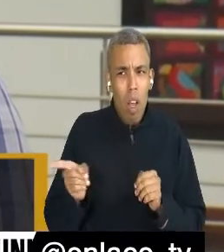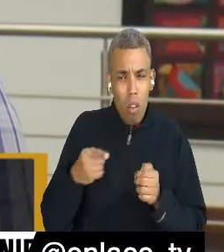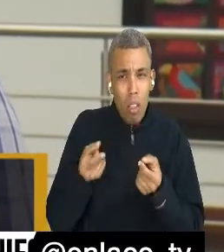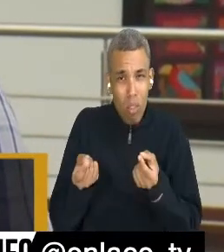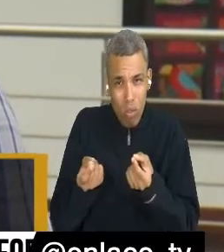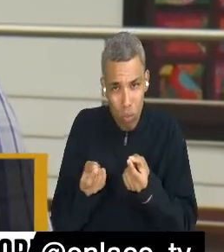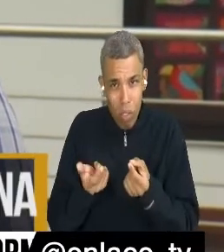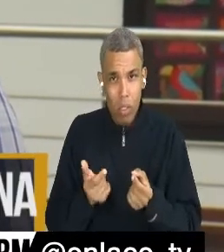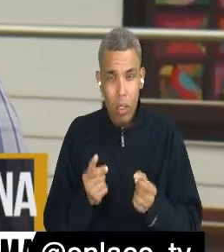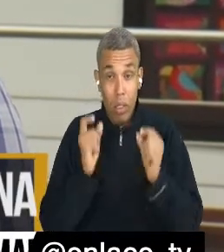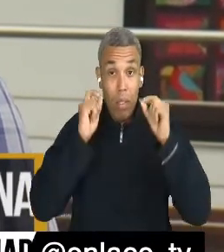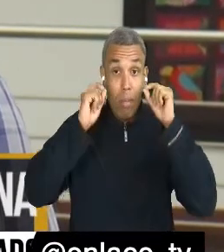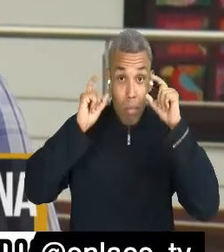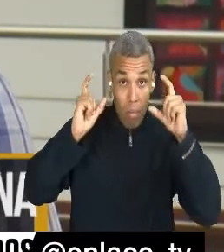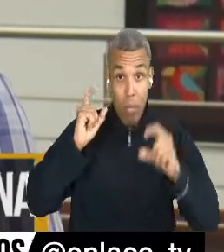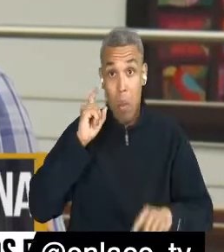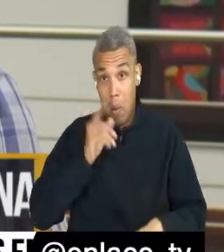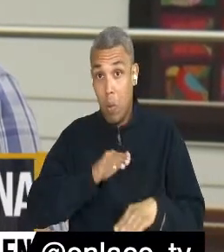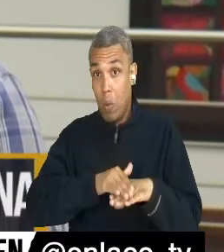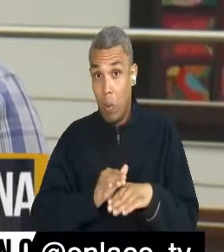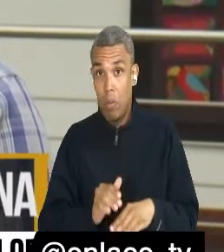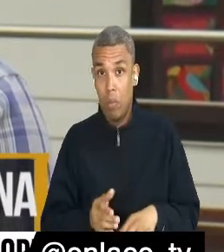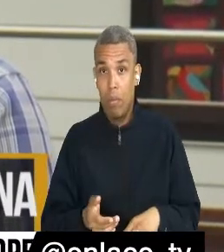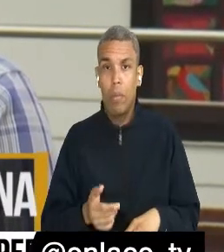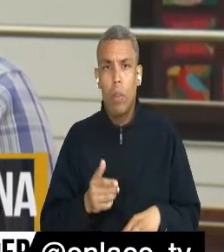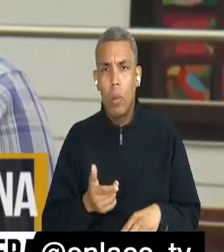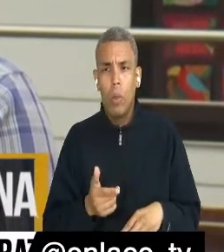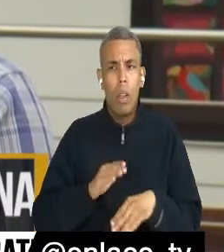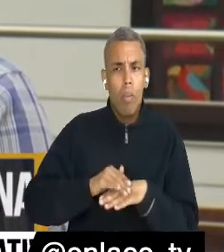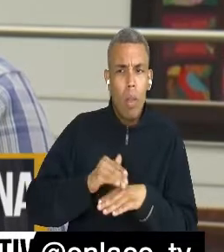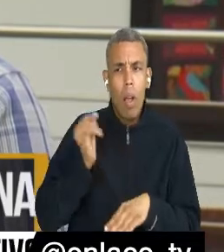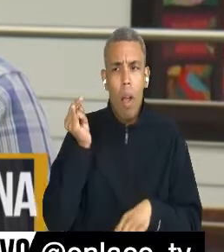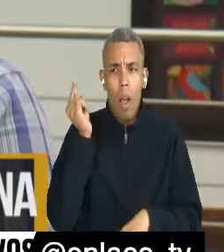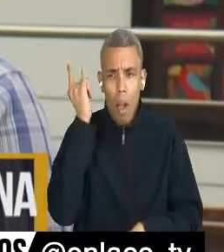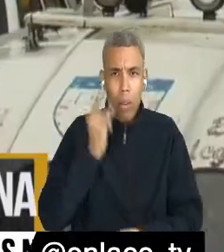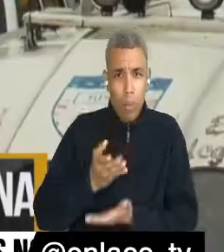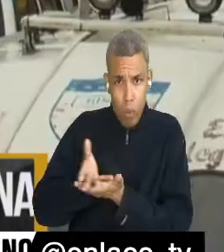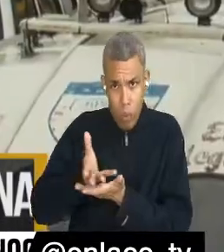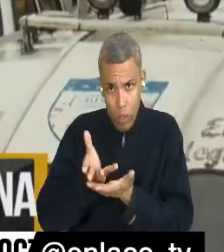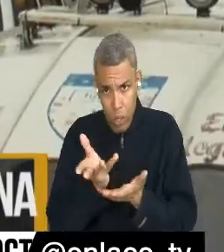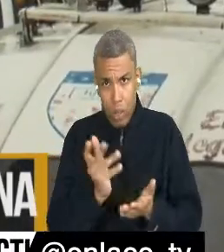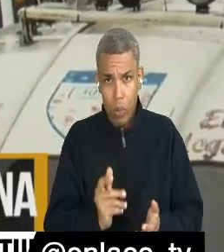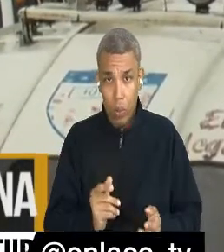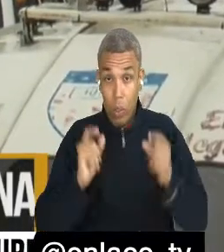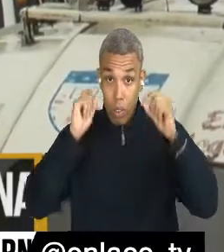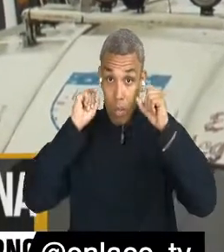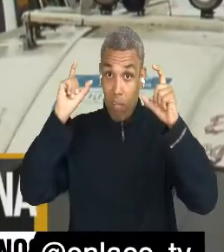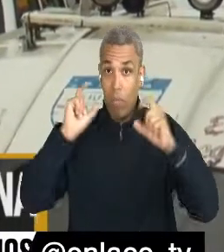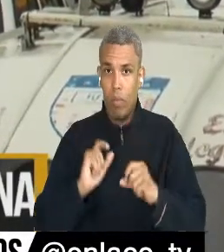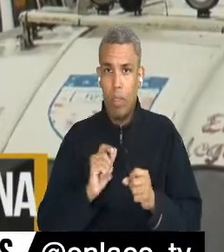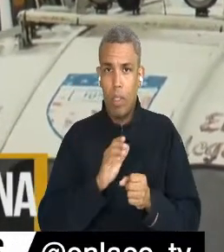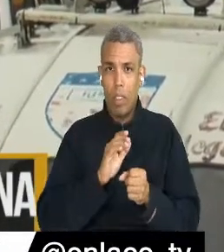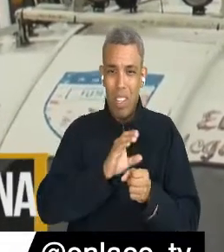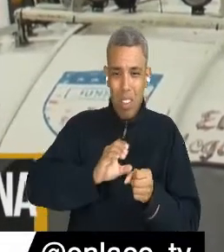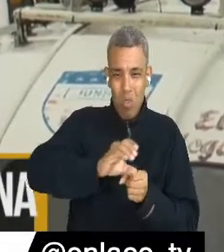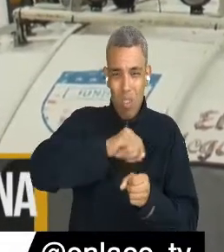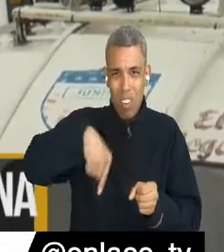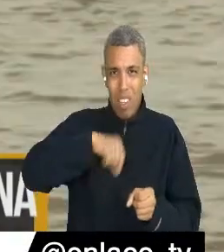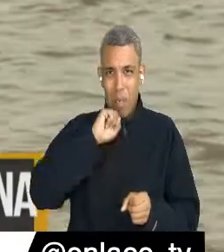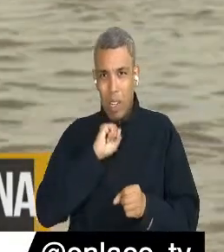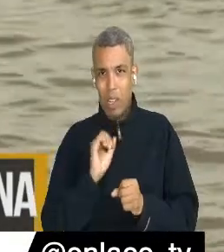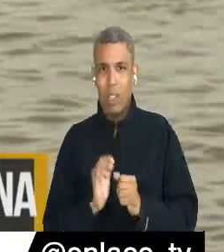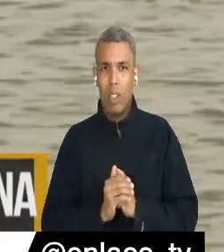escuchar a los organismos de socorro y los que están en la ciudad, hacer un buen uso o manejo